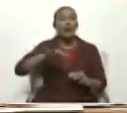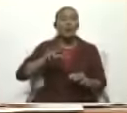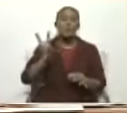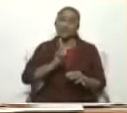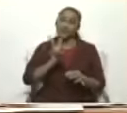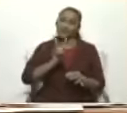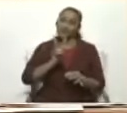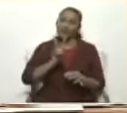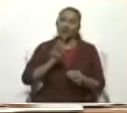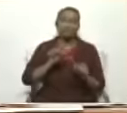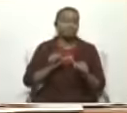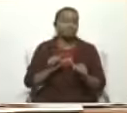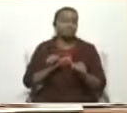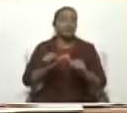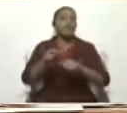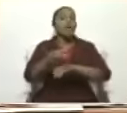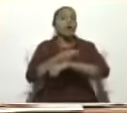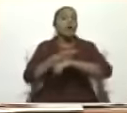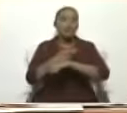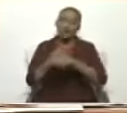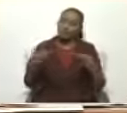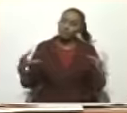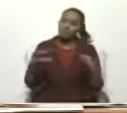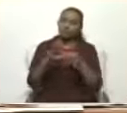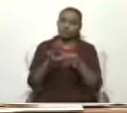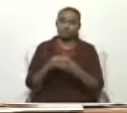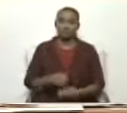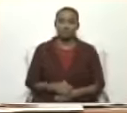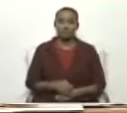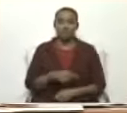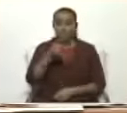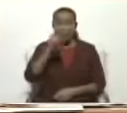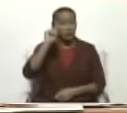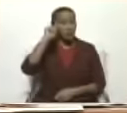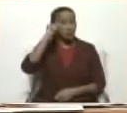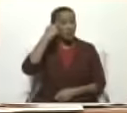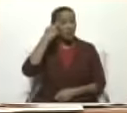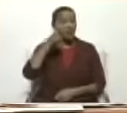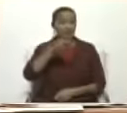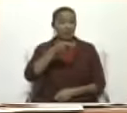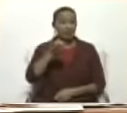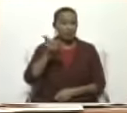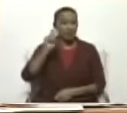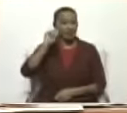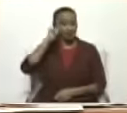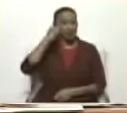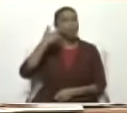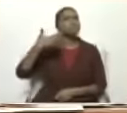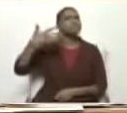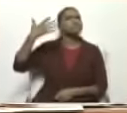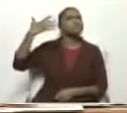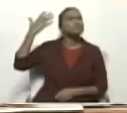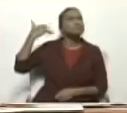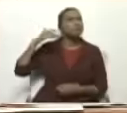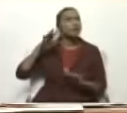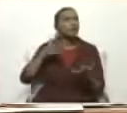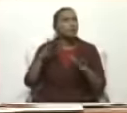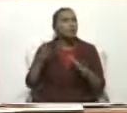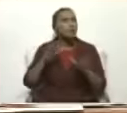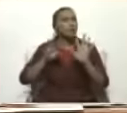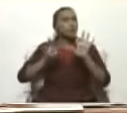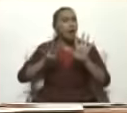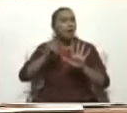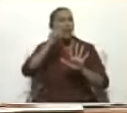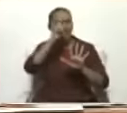permanente del gobierno. ¿Tú recuerdas? Pueden ustedes recordar, buscar hace unos 9 años,